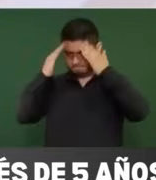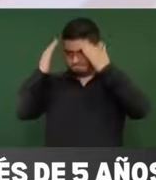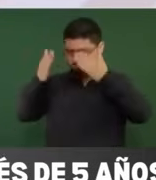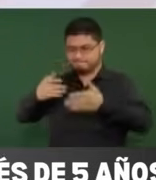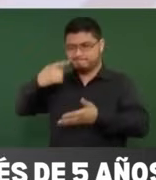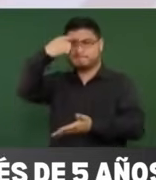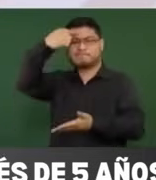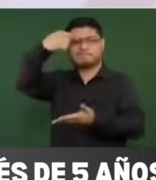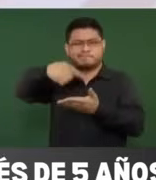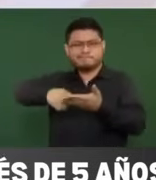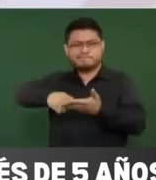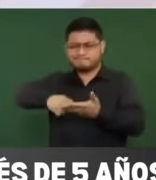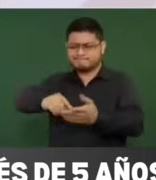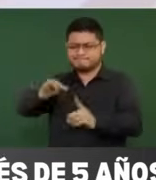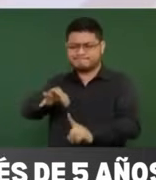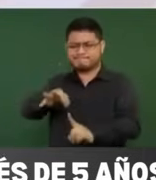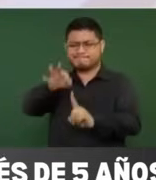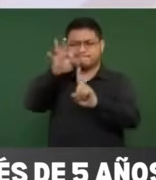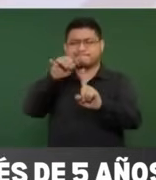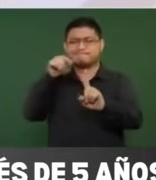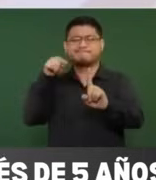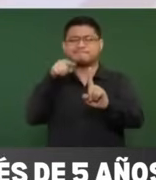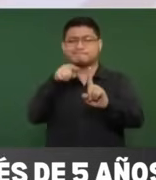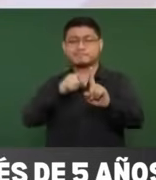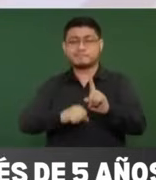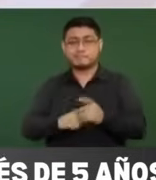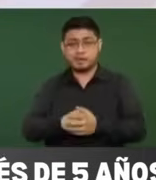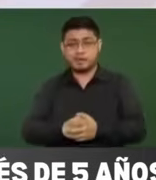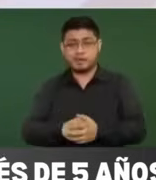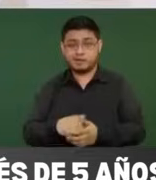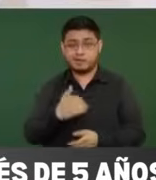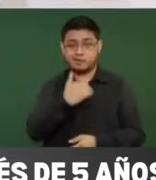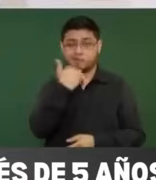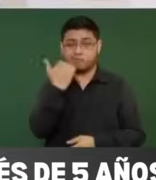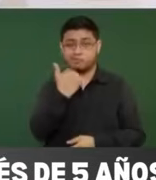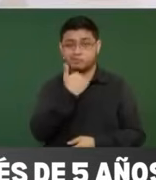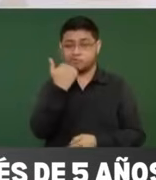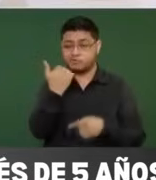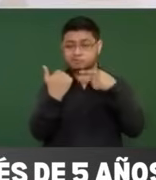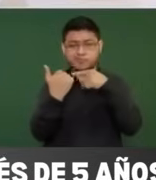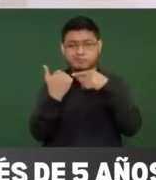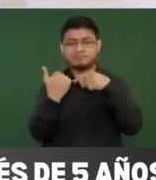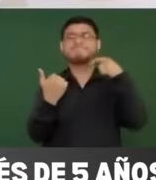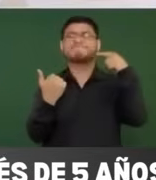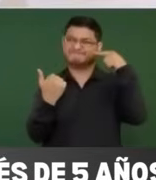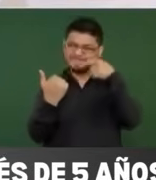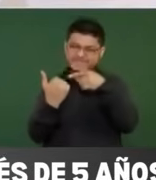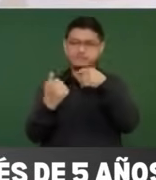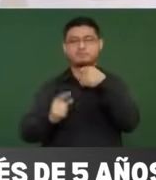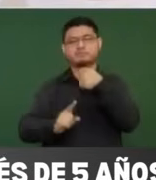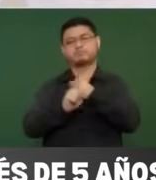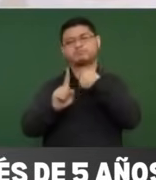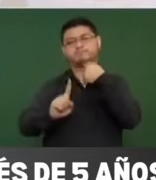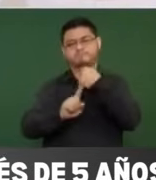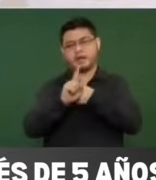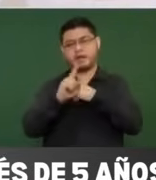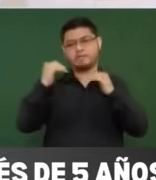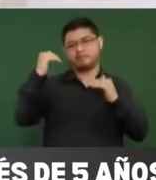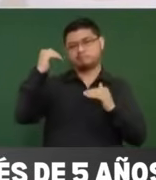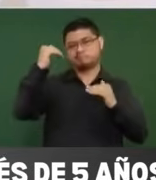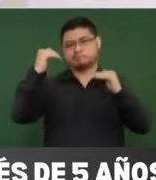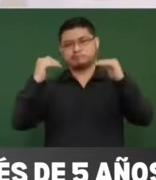hipótesis principal de que la corrupción era la causa principal de la